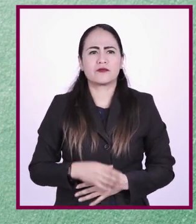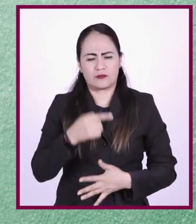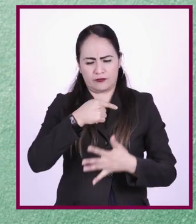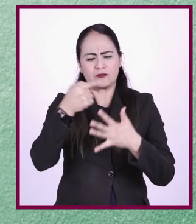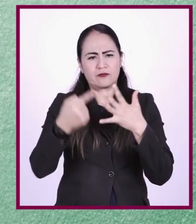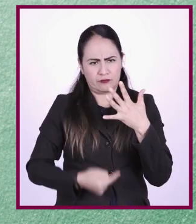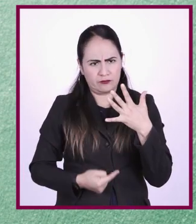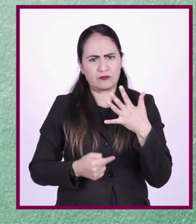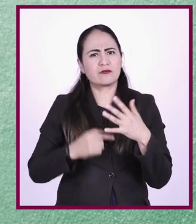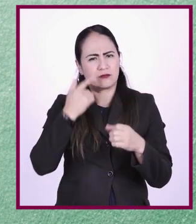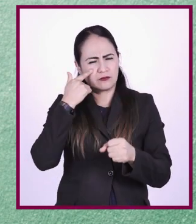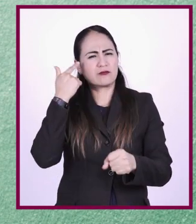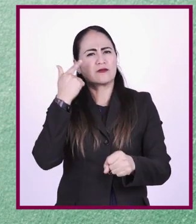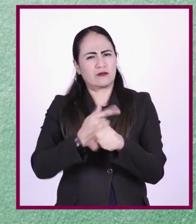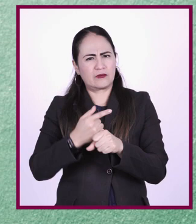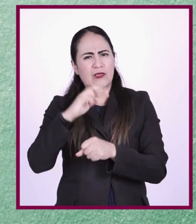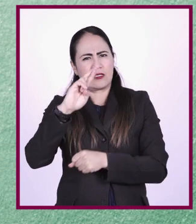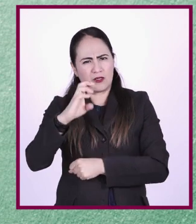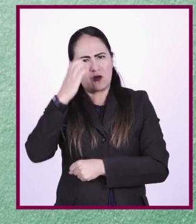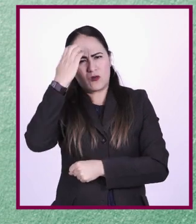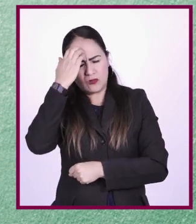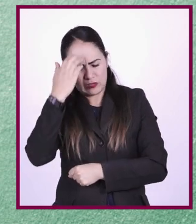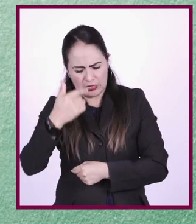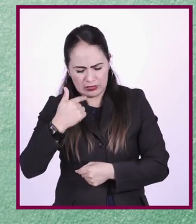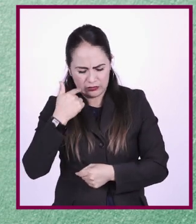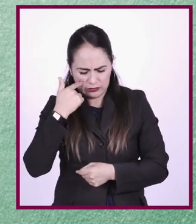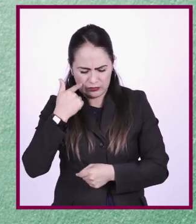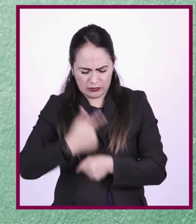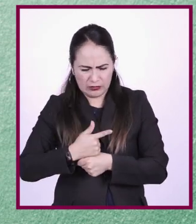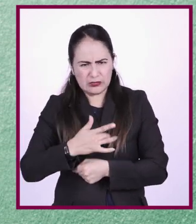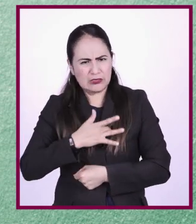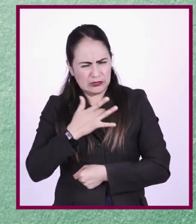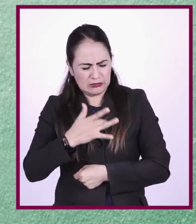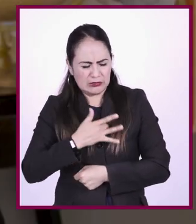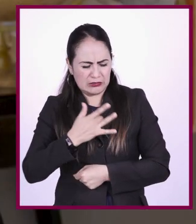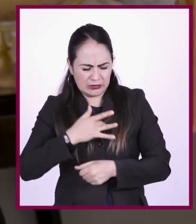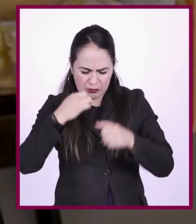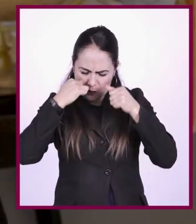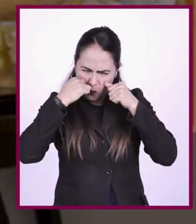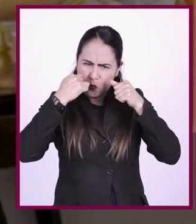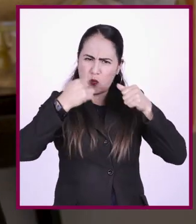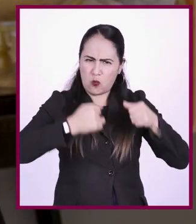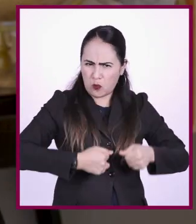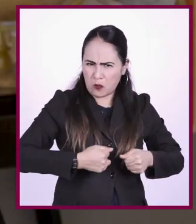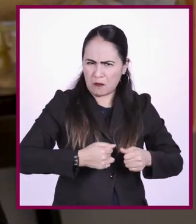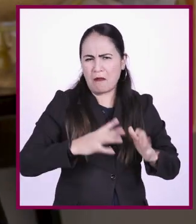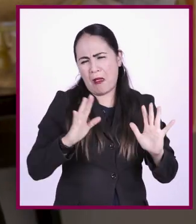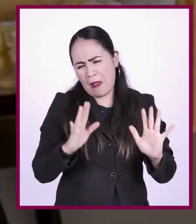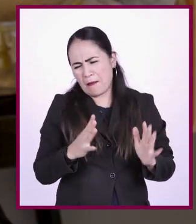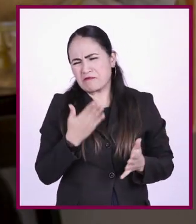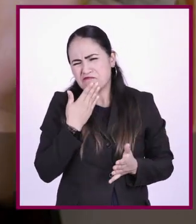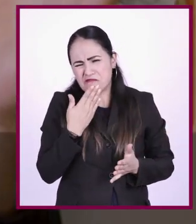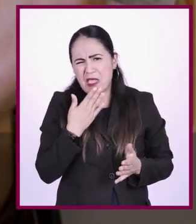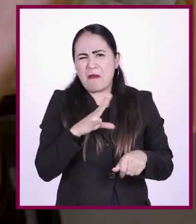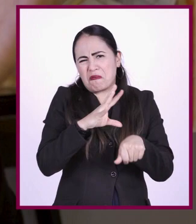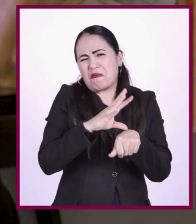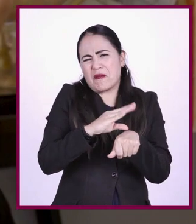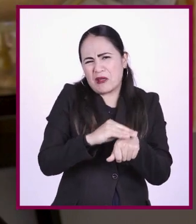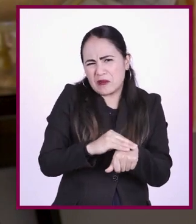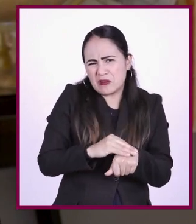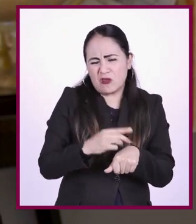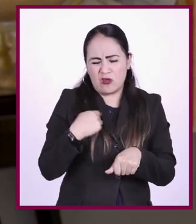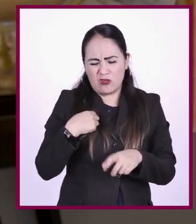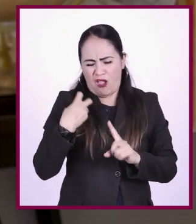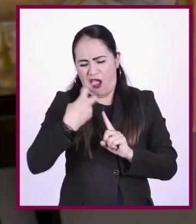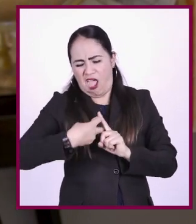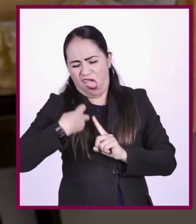Ya vimos que primero debemos reconocer cómo nos sentimos y validar la emoción. Es decir, saber que es válido sentirme así.